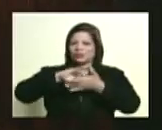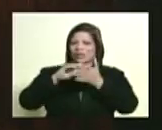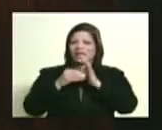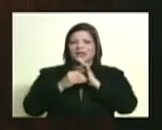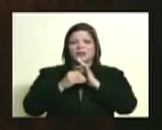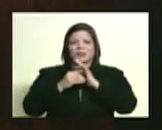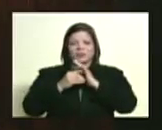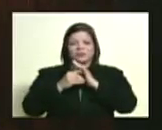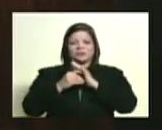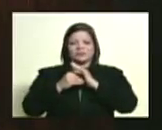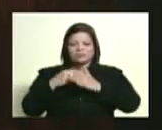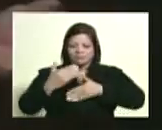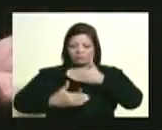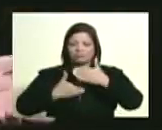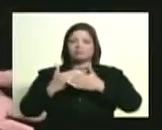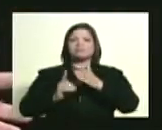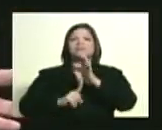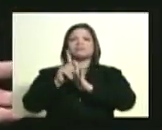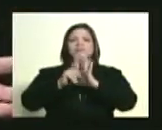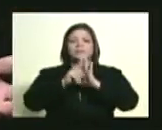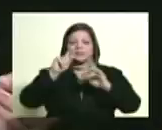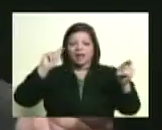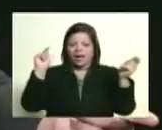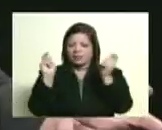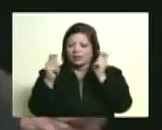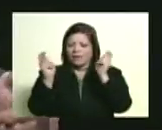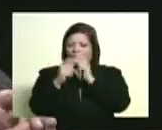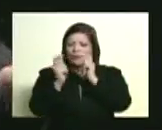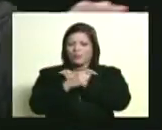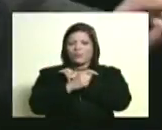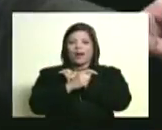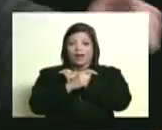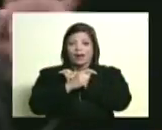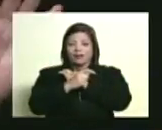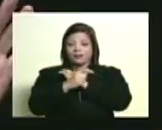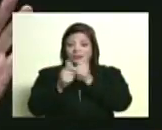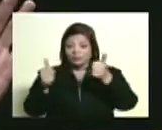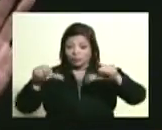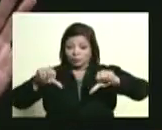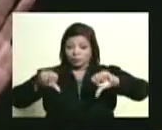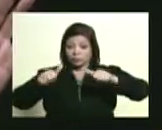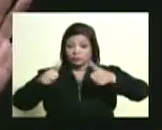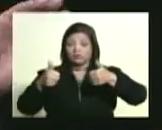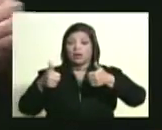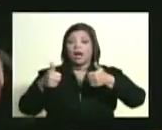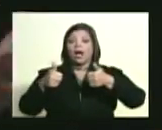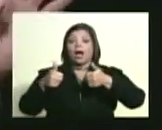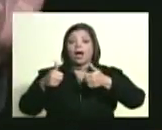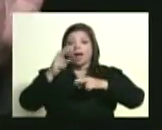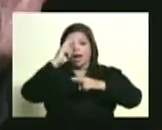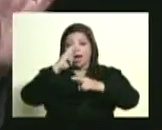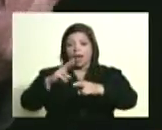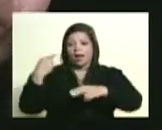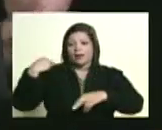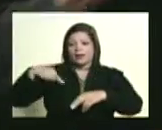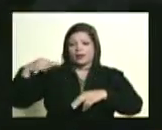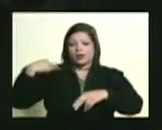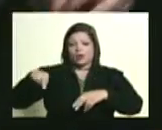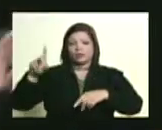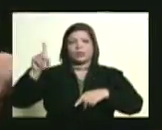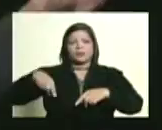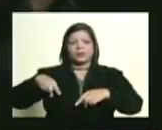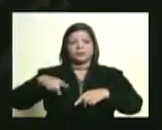corriente política ideológica para las transformaciones de la sociedad y el sincretismo religioso que tenemos, donde nosotros, bueno, como